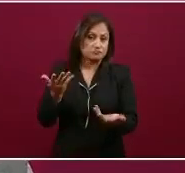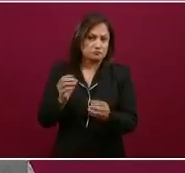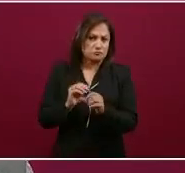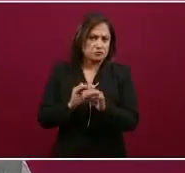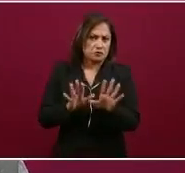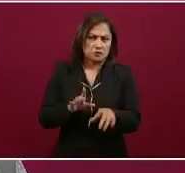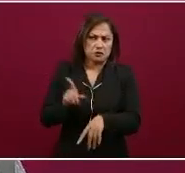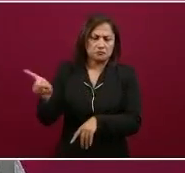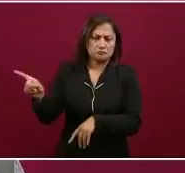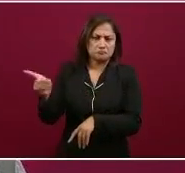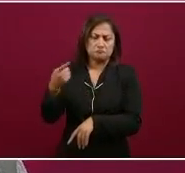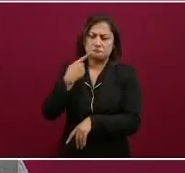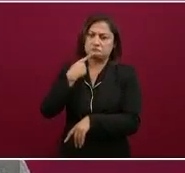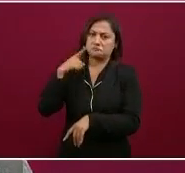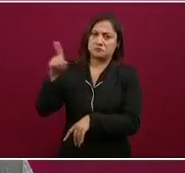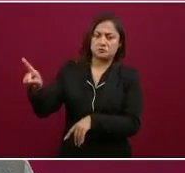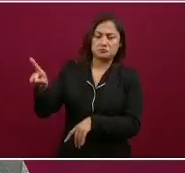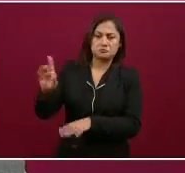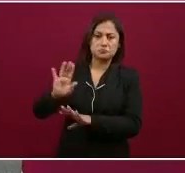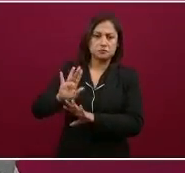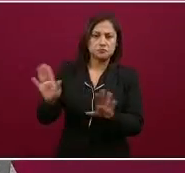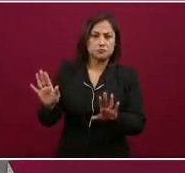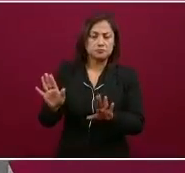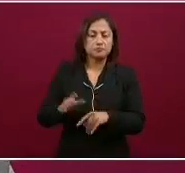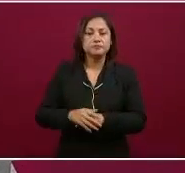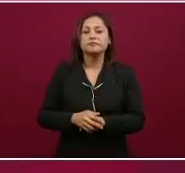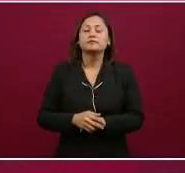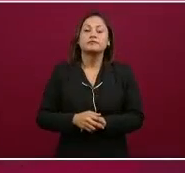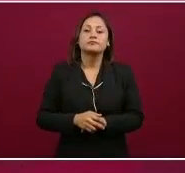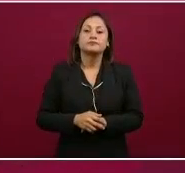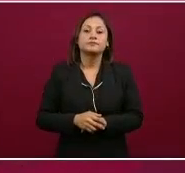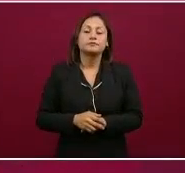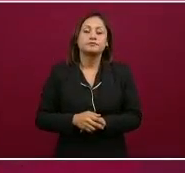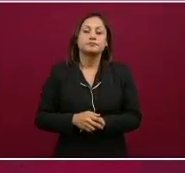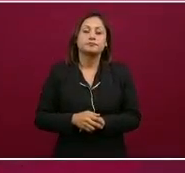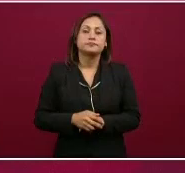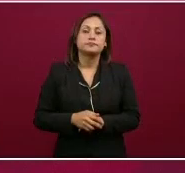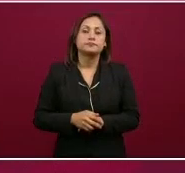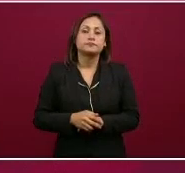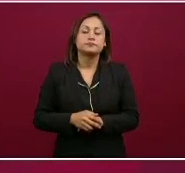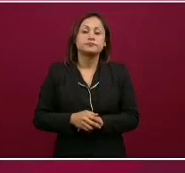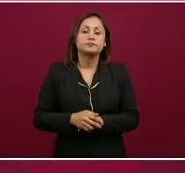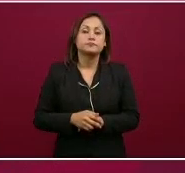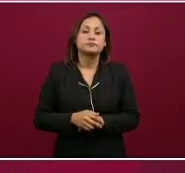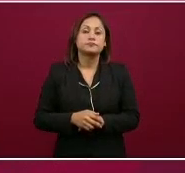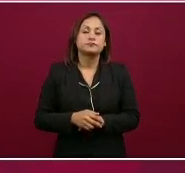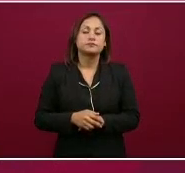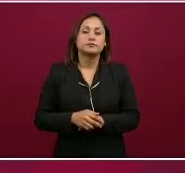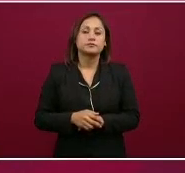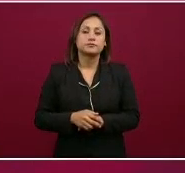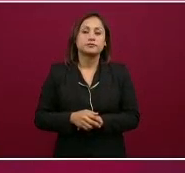va a ser denunciado. Si no tiene